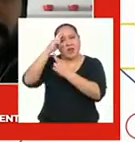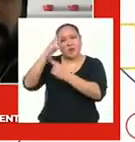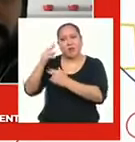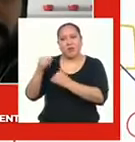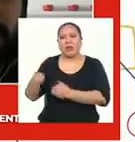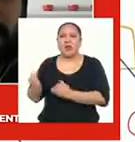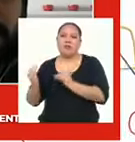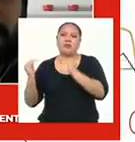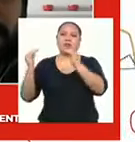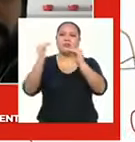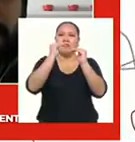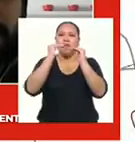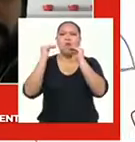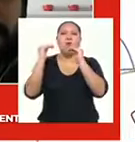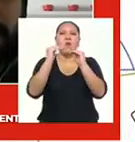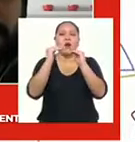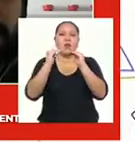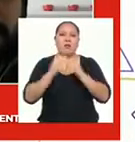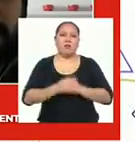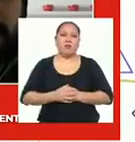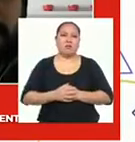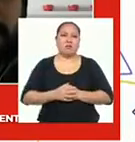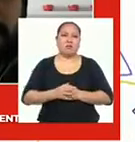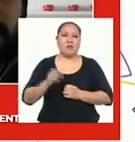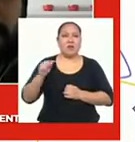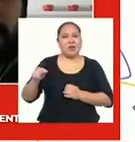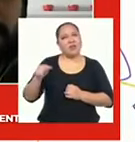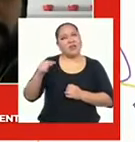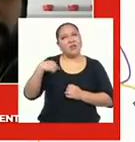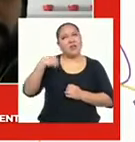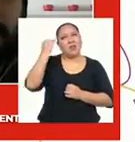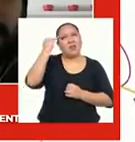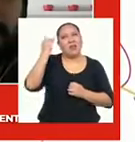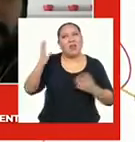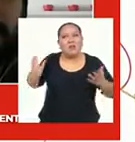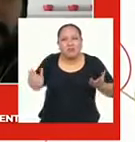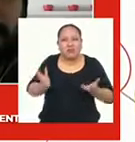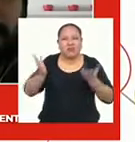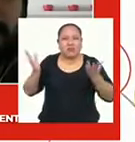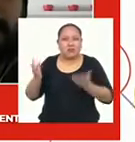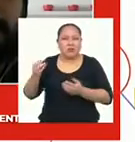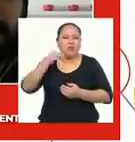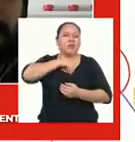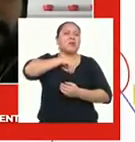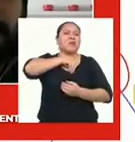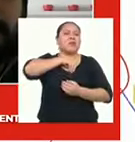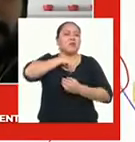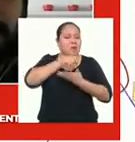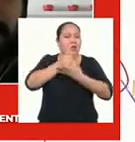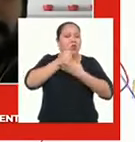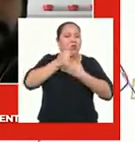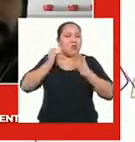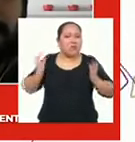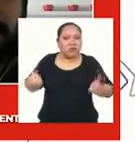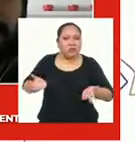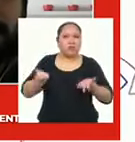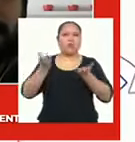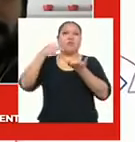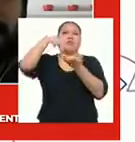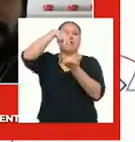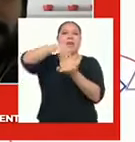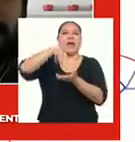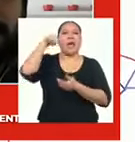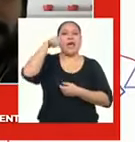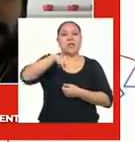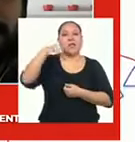tratados igual. Y ese fue un impulso que a mí me llegó mucho y hasta ahora es la